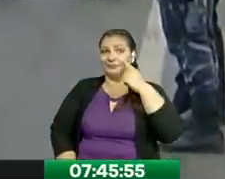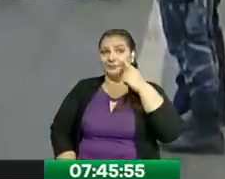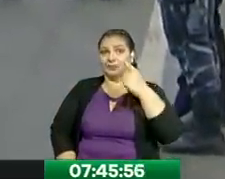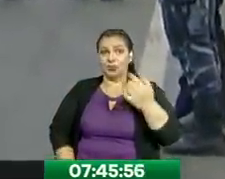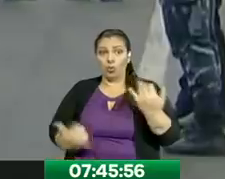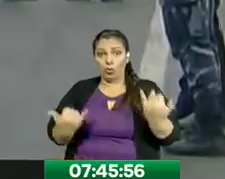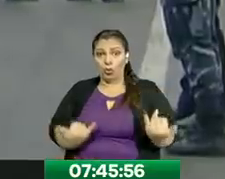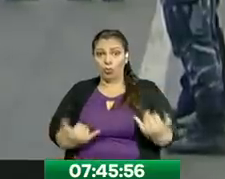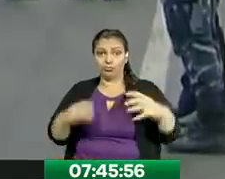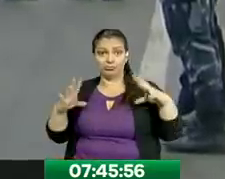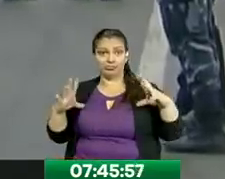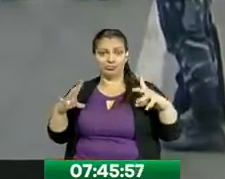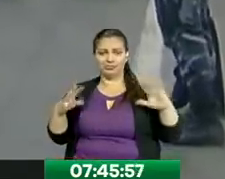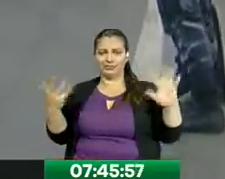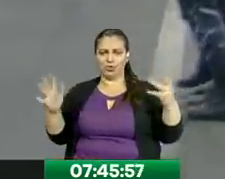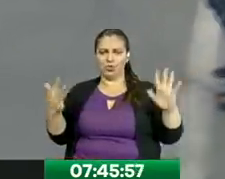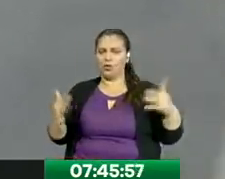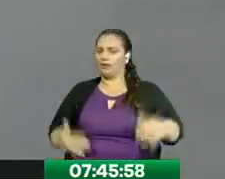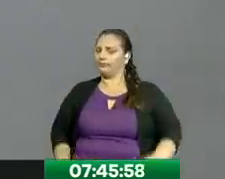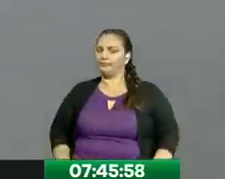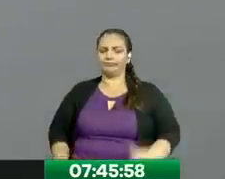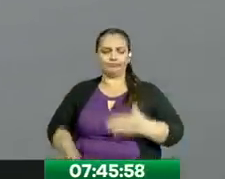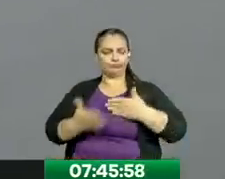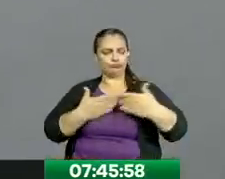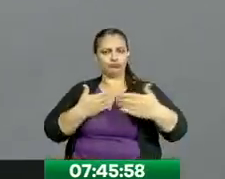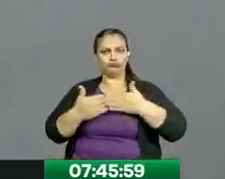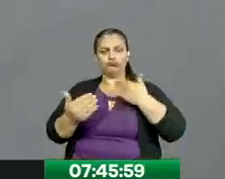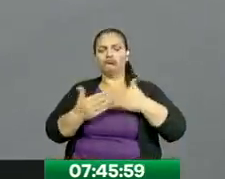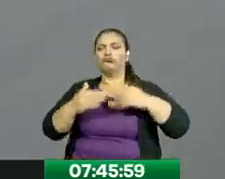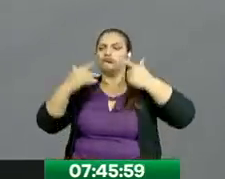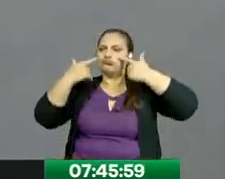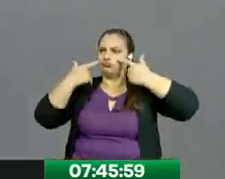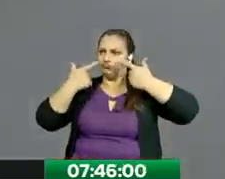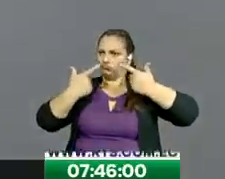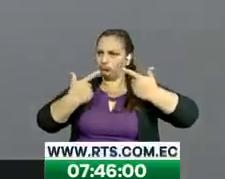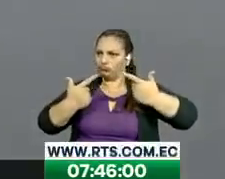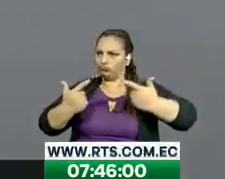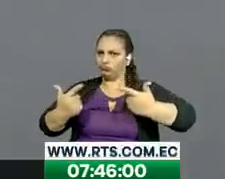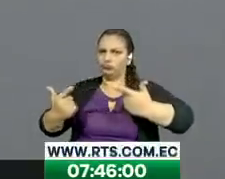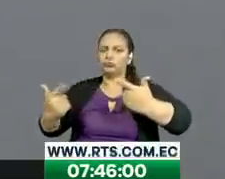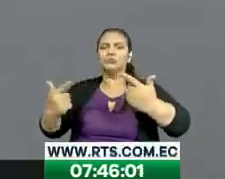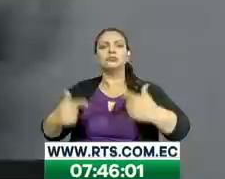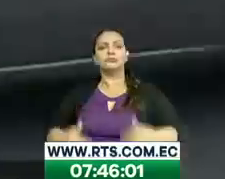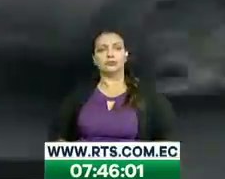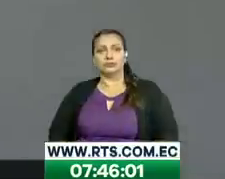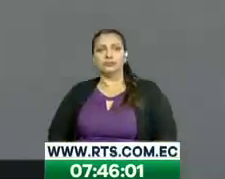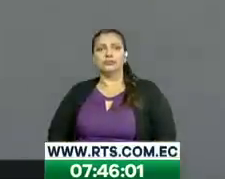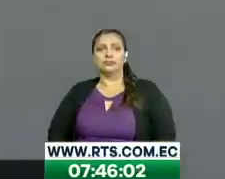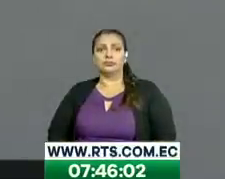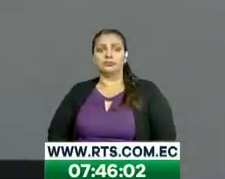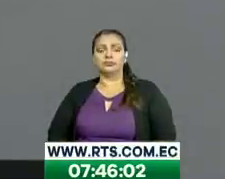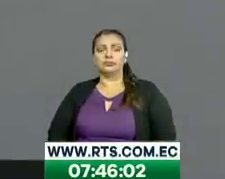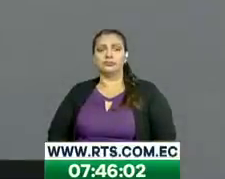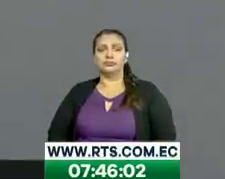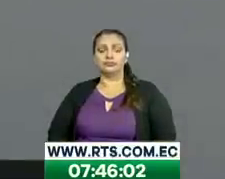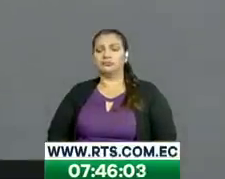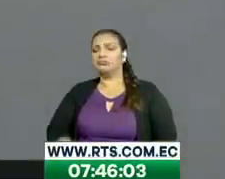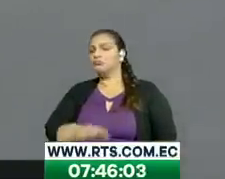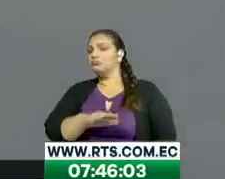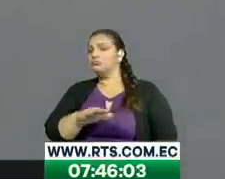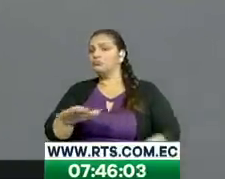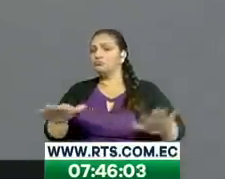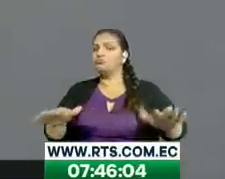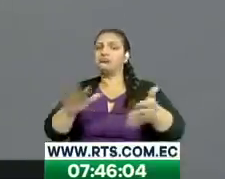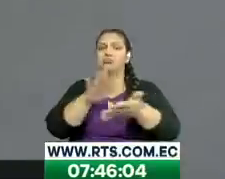ya desde estos instantes ellos están custodiando las vías del país para prevenir que todo se lleve con